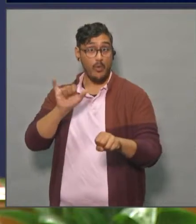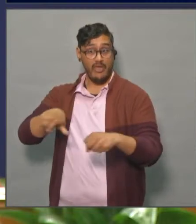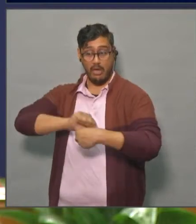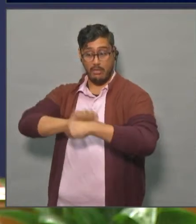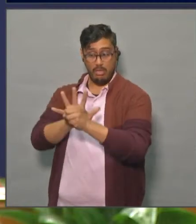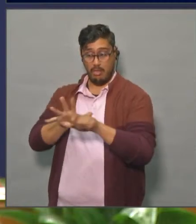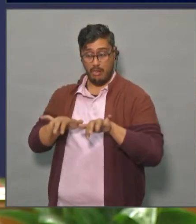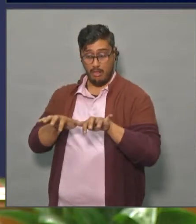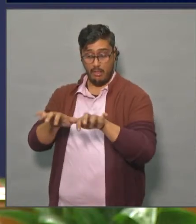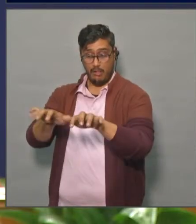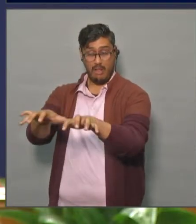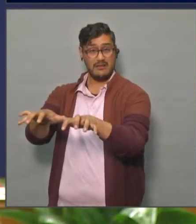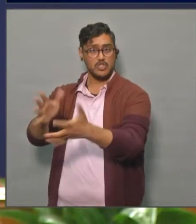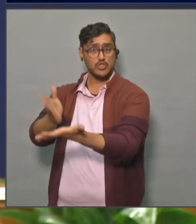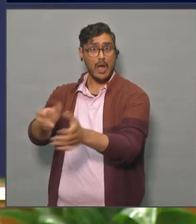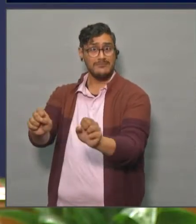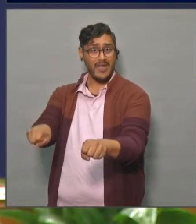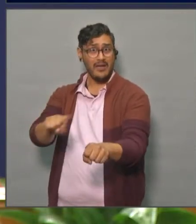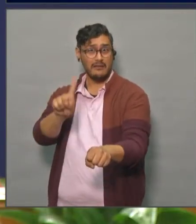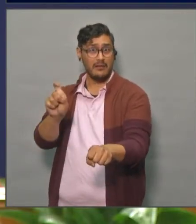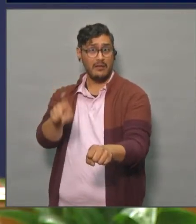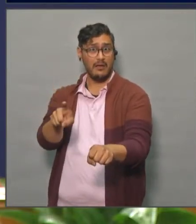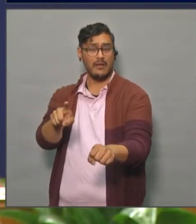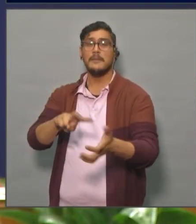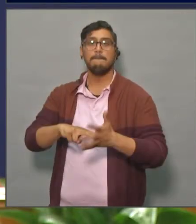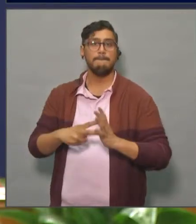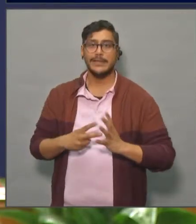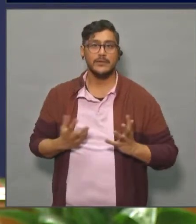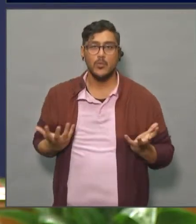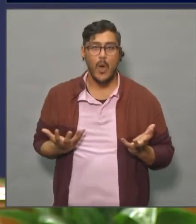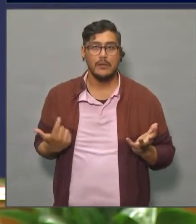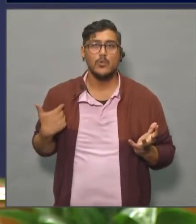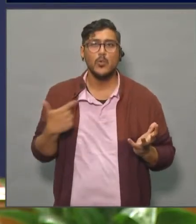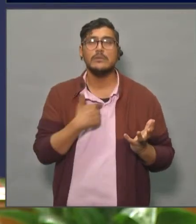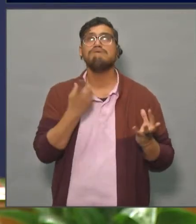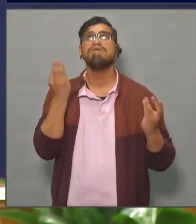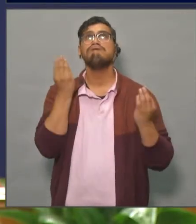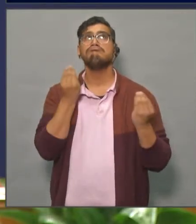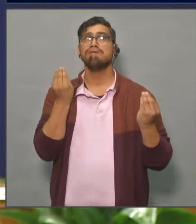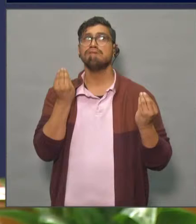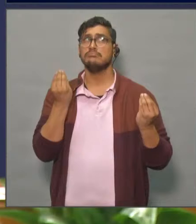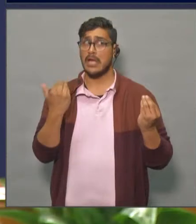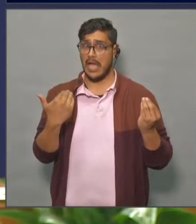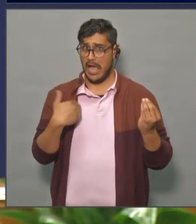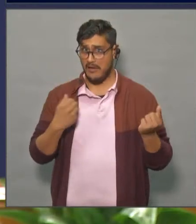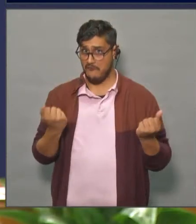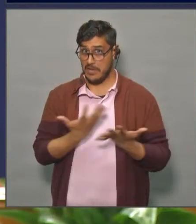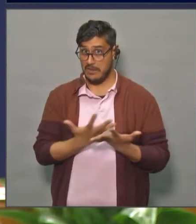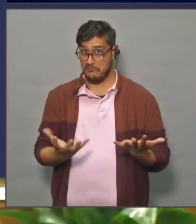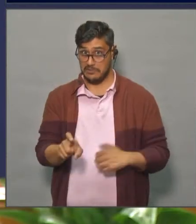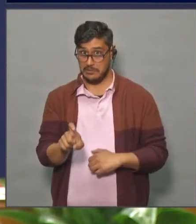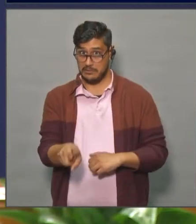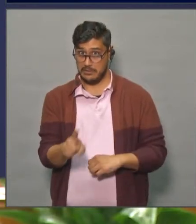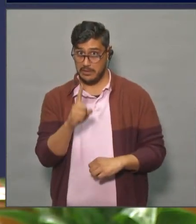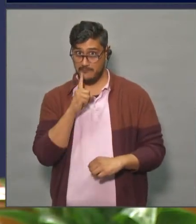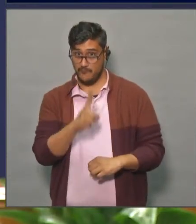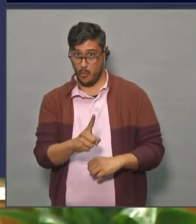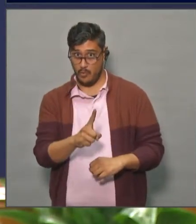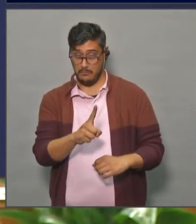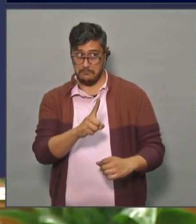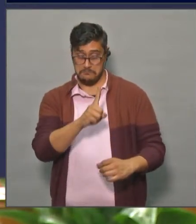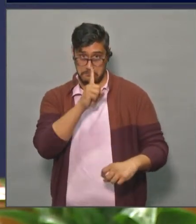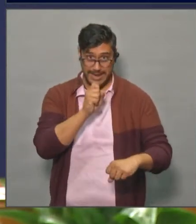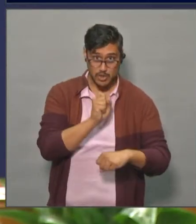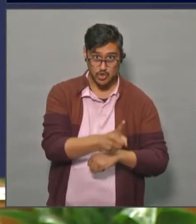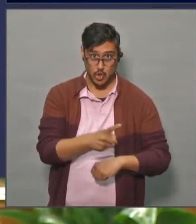COVID-19? Esto significa que si hacernos la pregunta, ¿tenemos todo lo que necesitamos para asegurarnos de